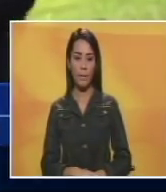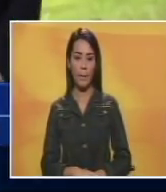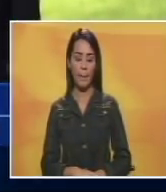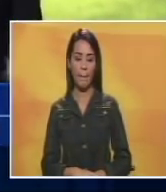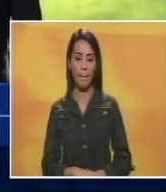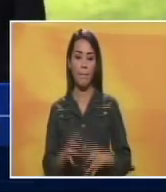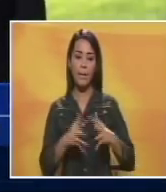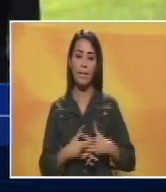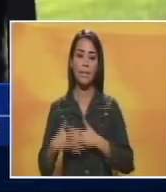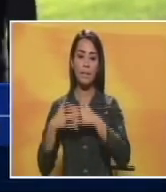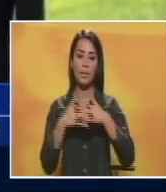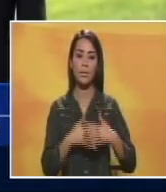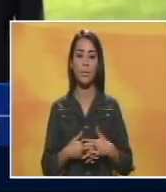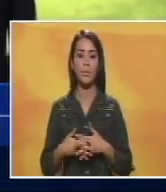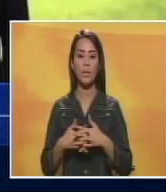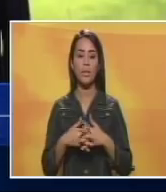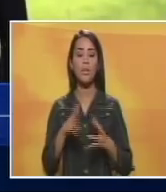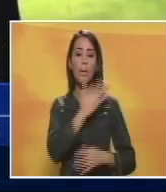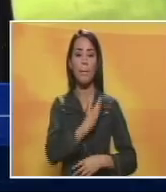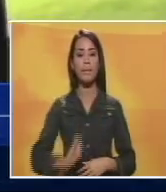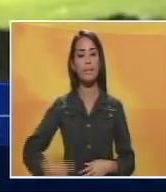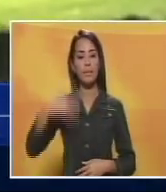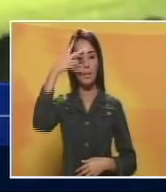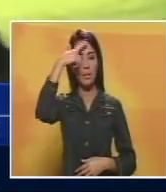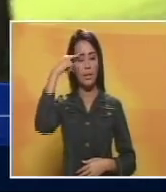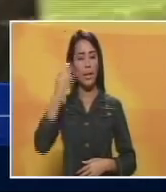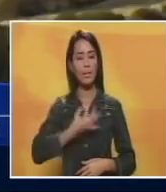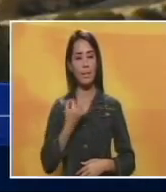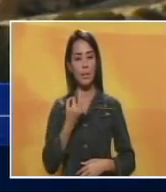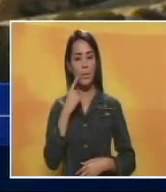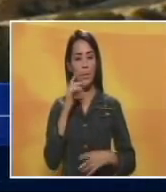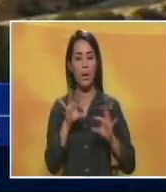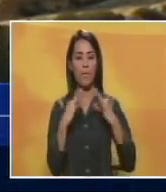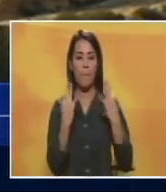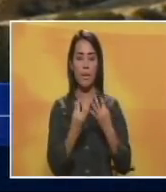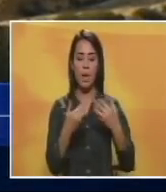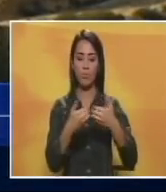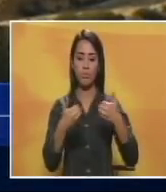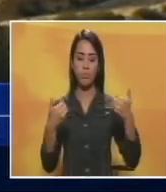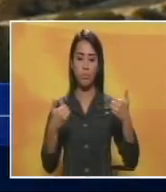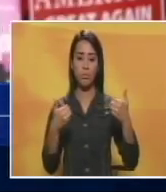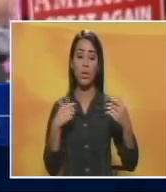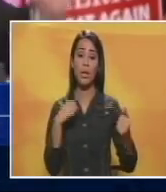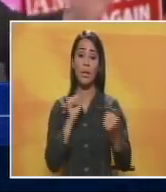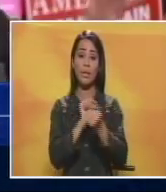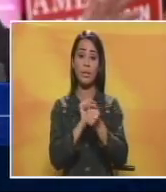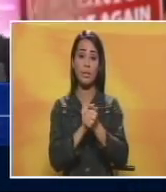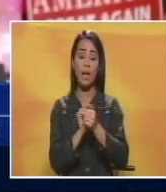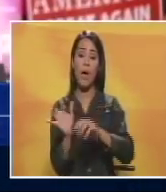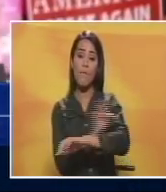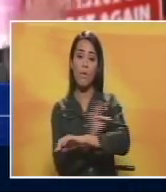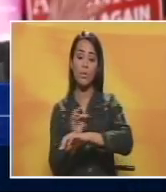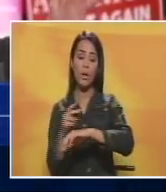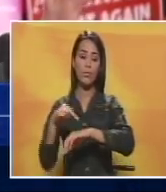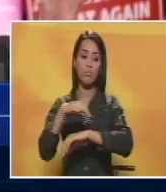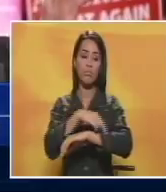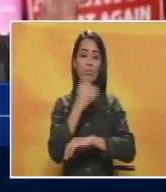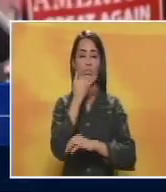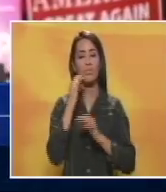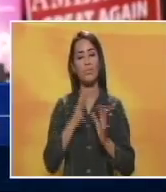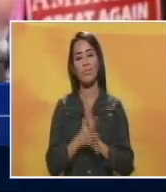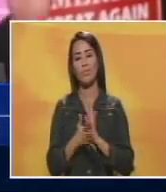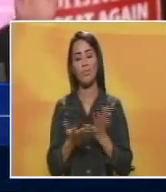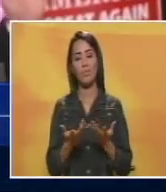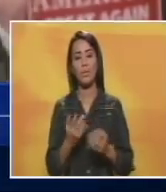En Estados Unidos, el presidente Donald Trump aseguró que la separación de familias de inmigrantes detenidas tras cruzar la frontera es un fallo de la